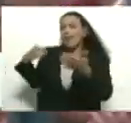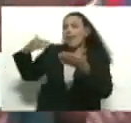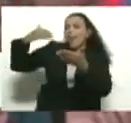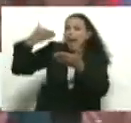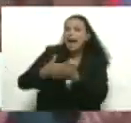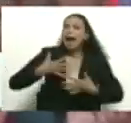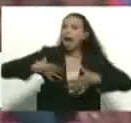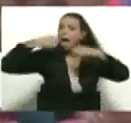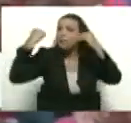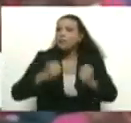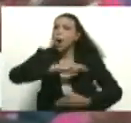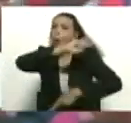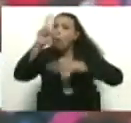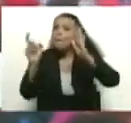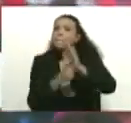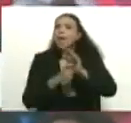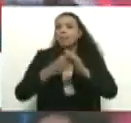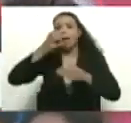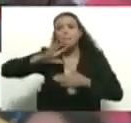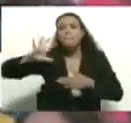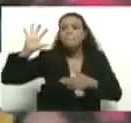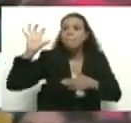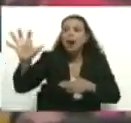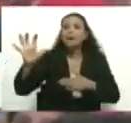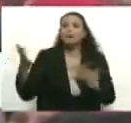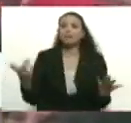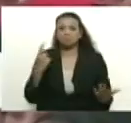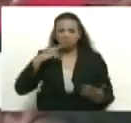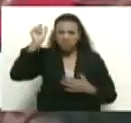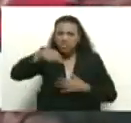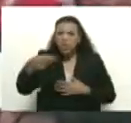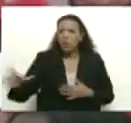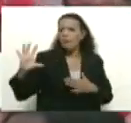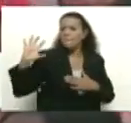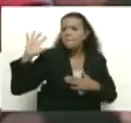han garantizado la paz de este país.